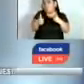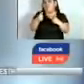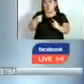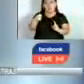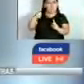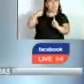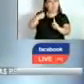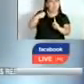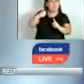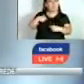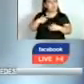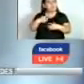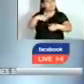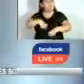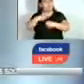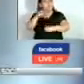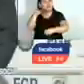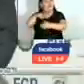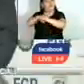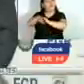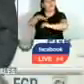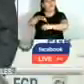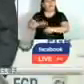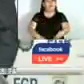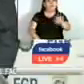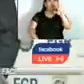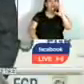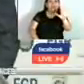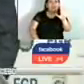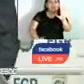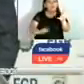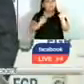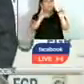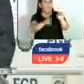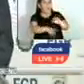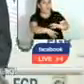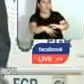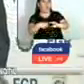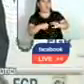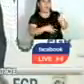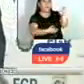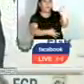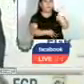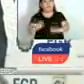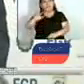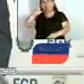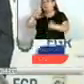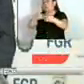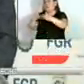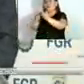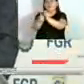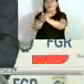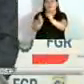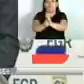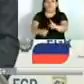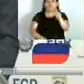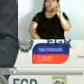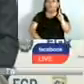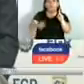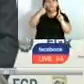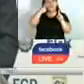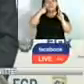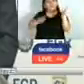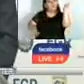violencia dentro de los centros de votación. 5 por fraude electoral y 3 por distintos delitos. 1 en la zona de